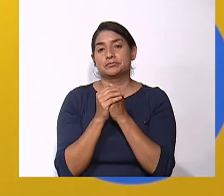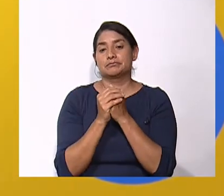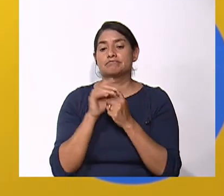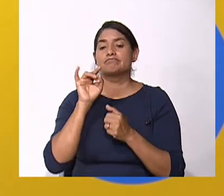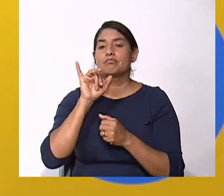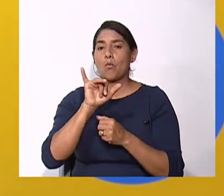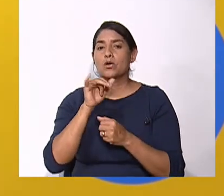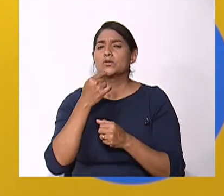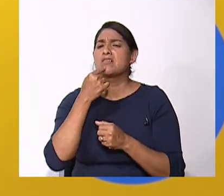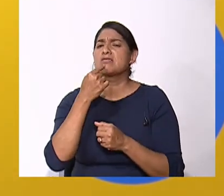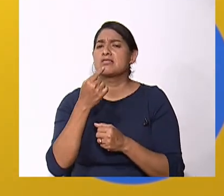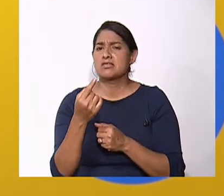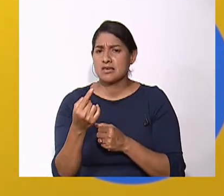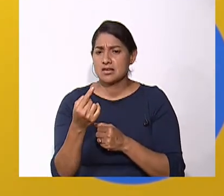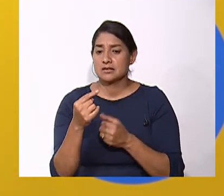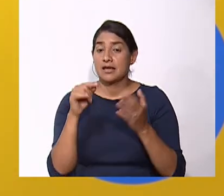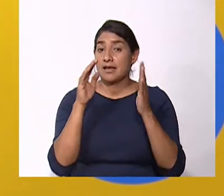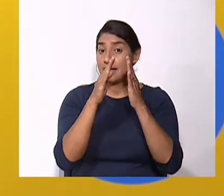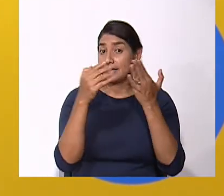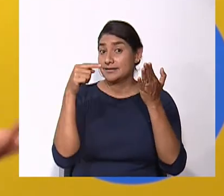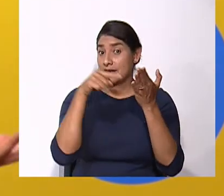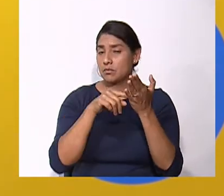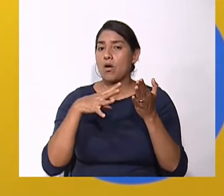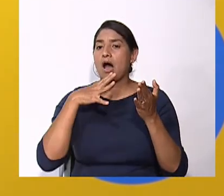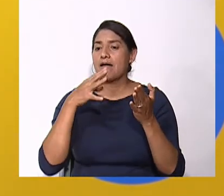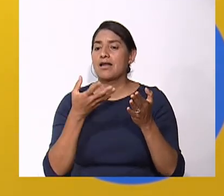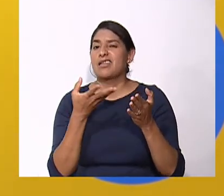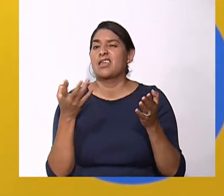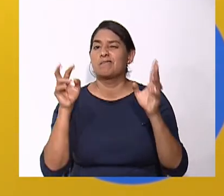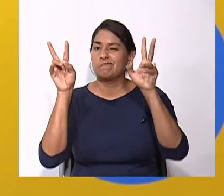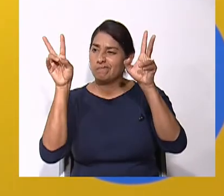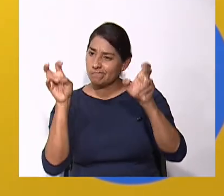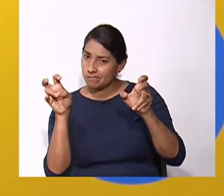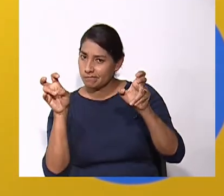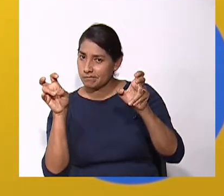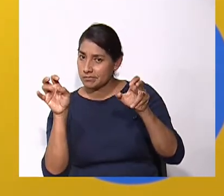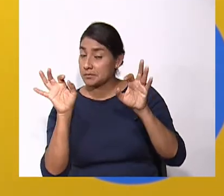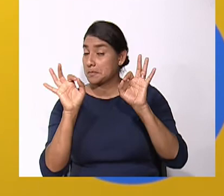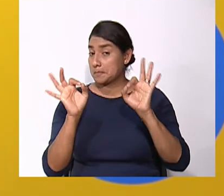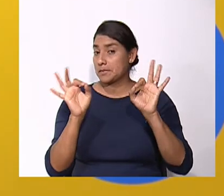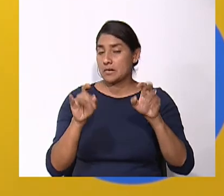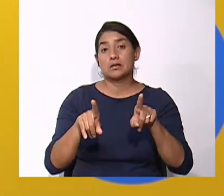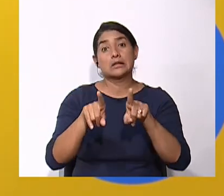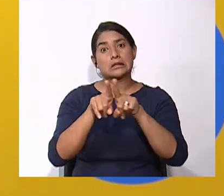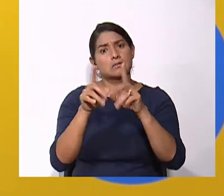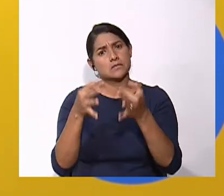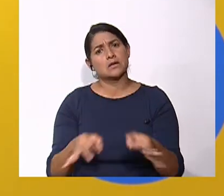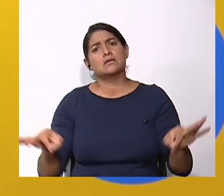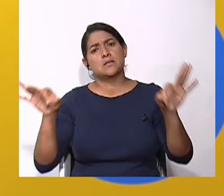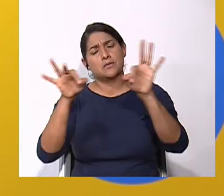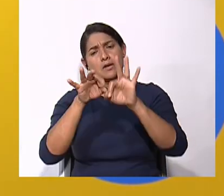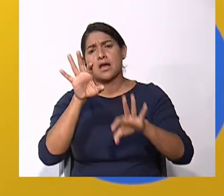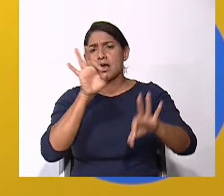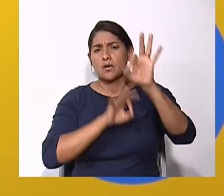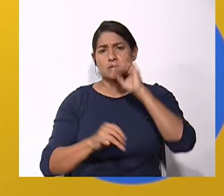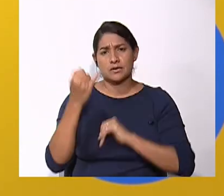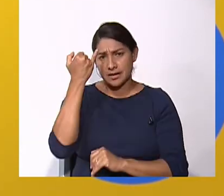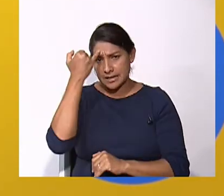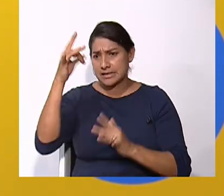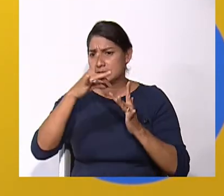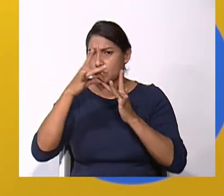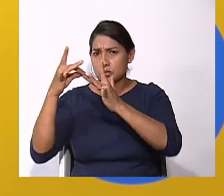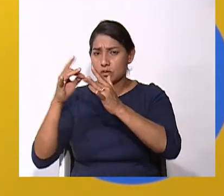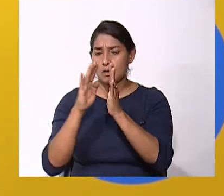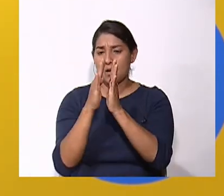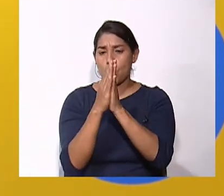eso ahí decía, este libro habla de, muy bien, también es importante encontrar la idea fundamental en